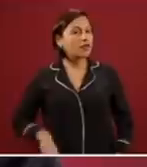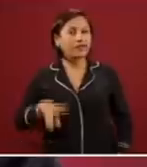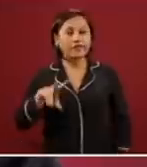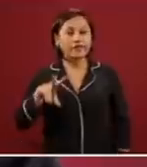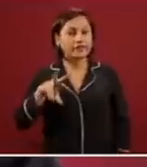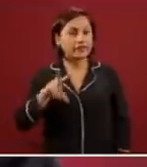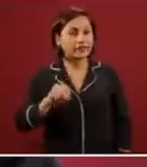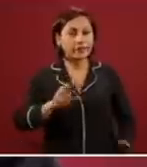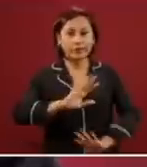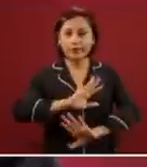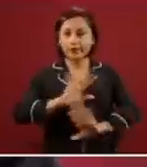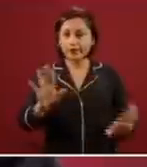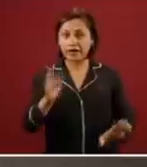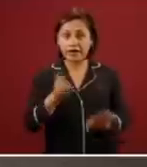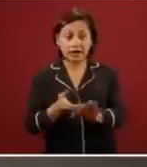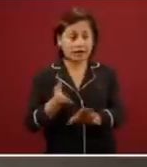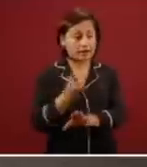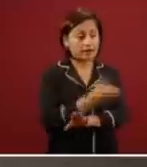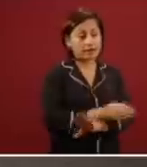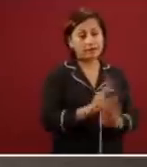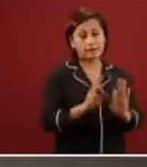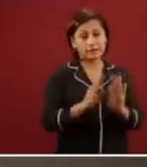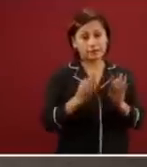Ya cambió esto.